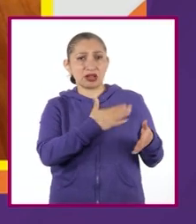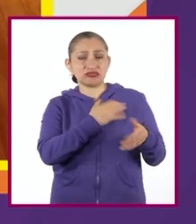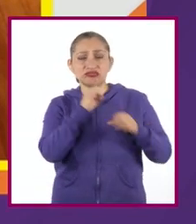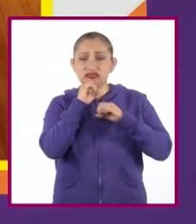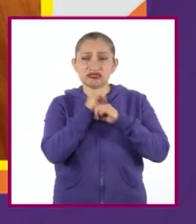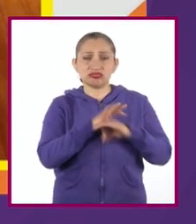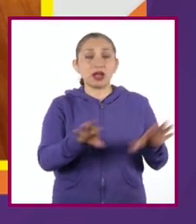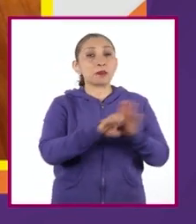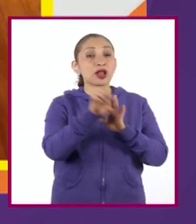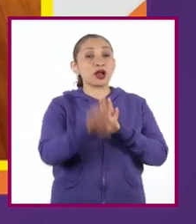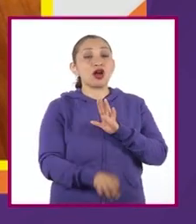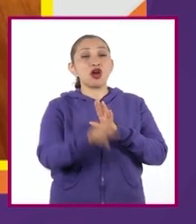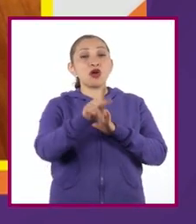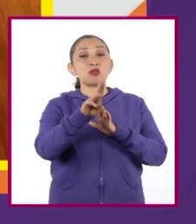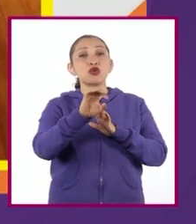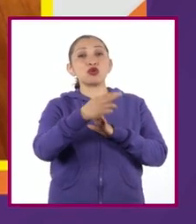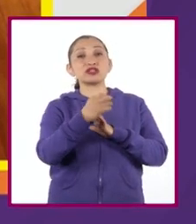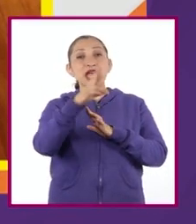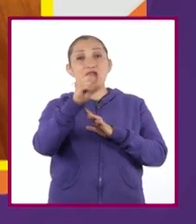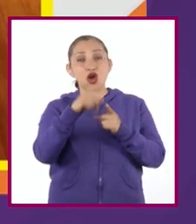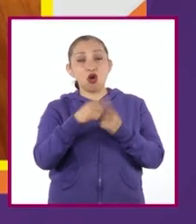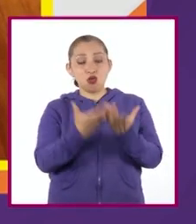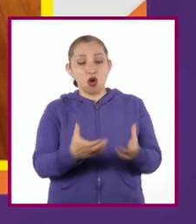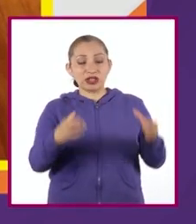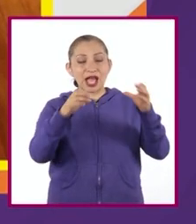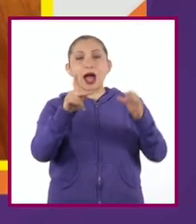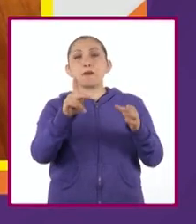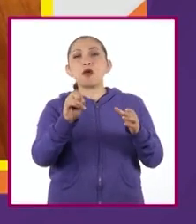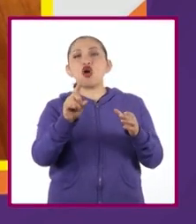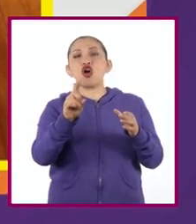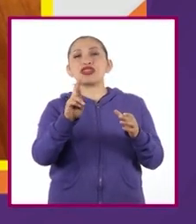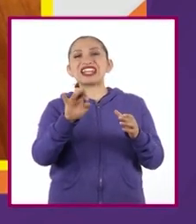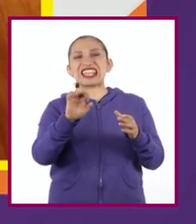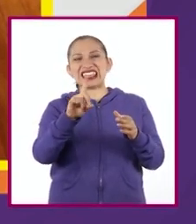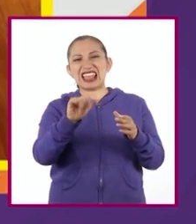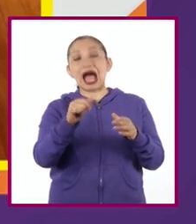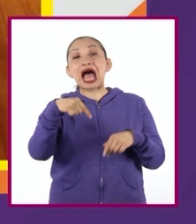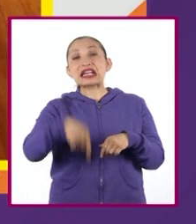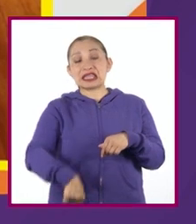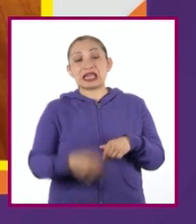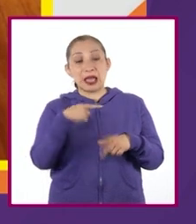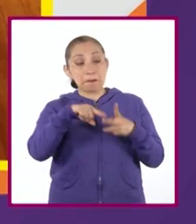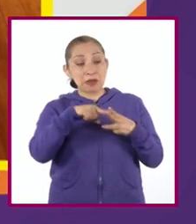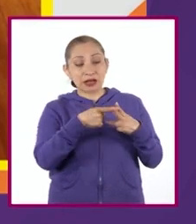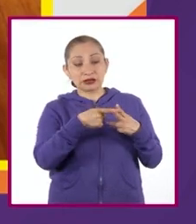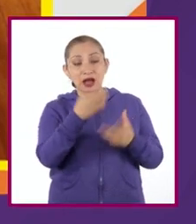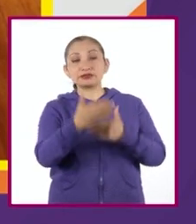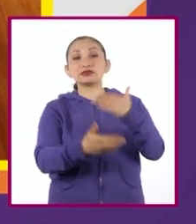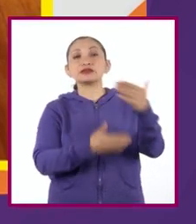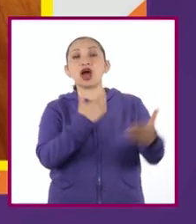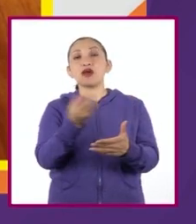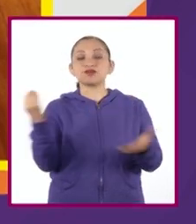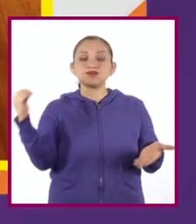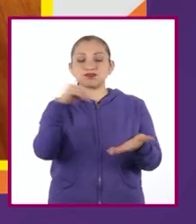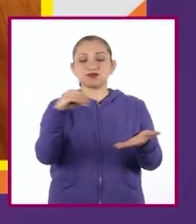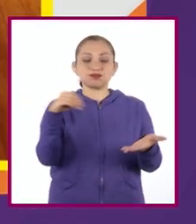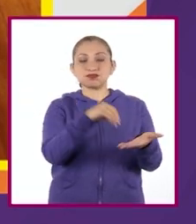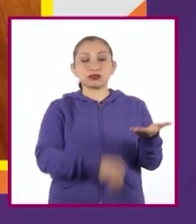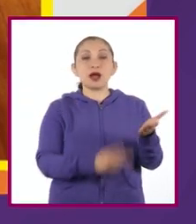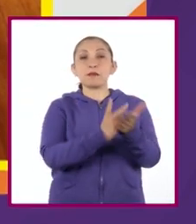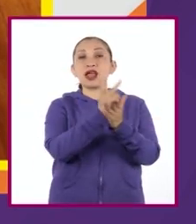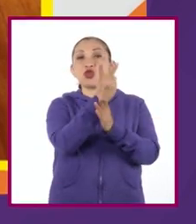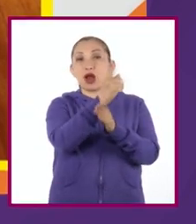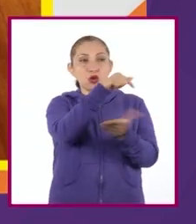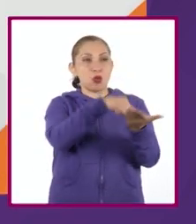difundidos como el puchero u olla podrida. Aquí sentaron sus bases con la incorporación de